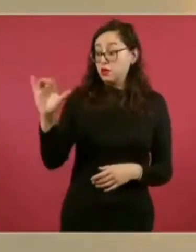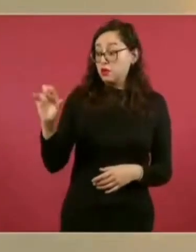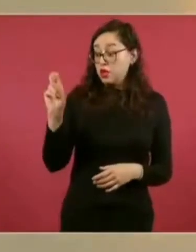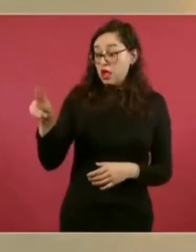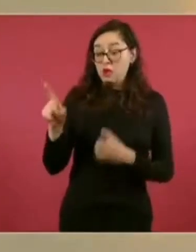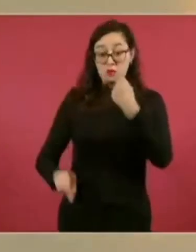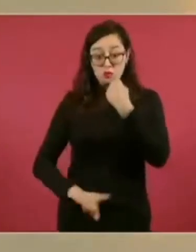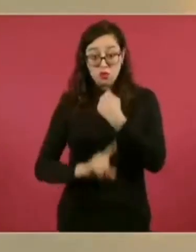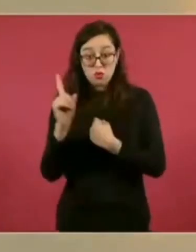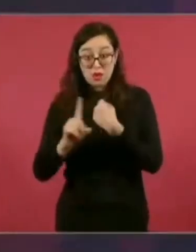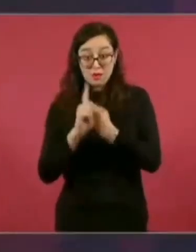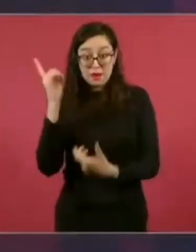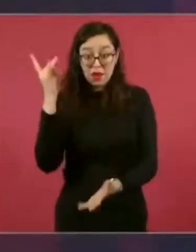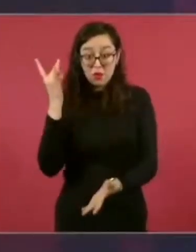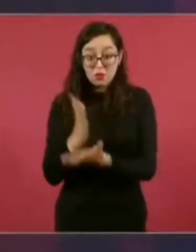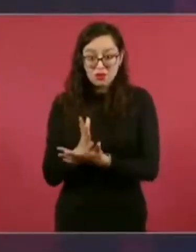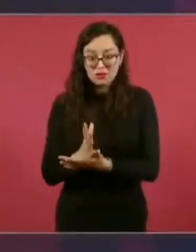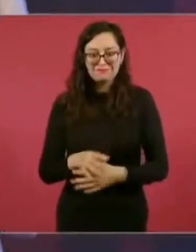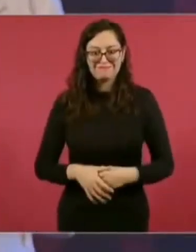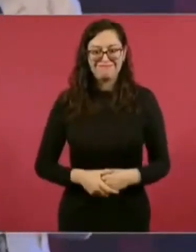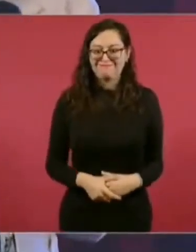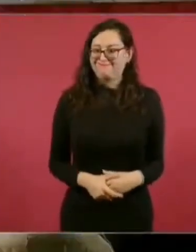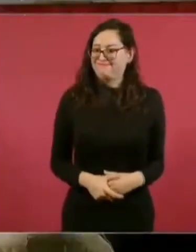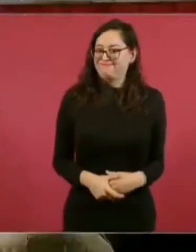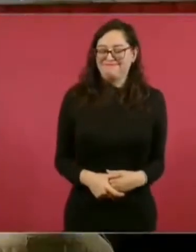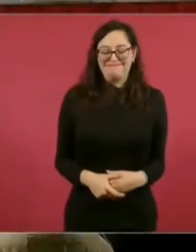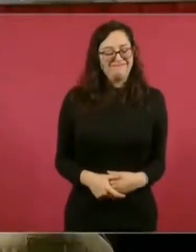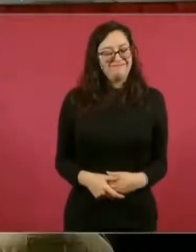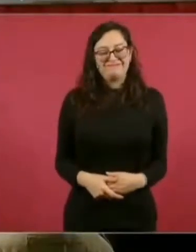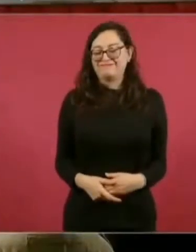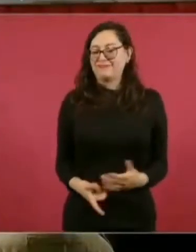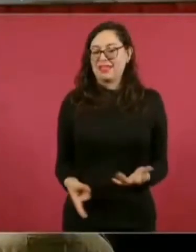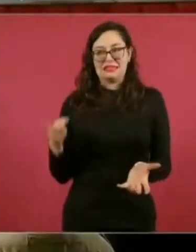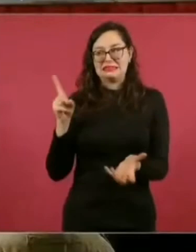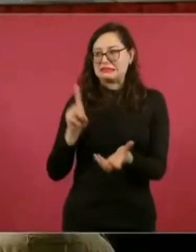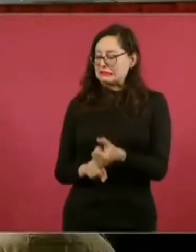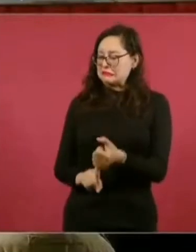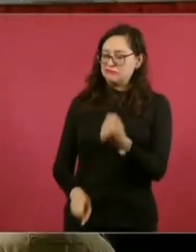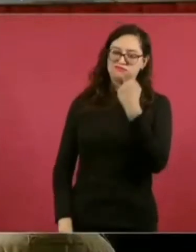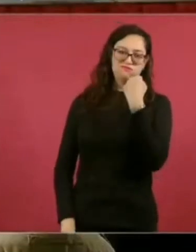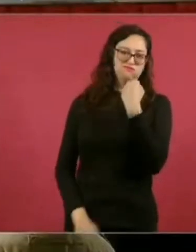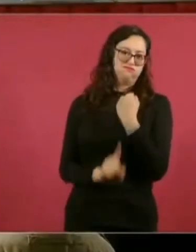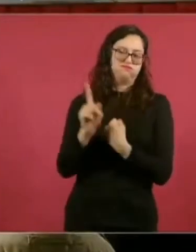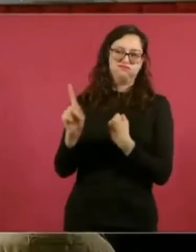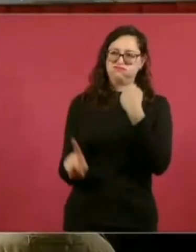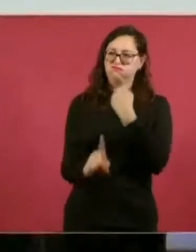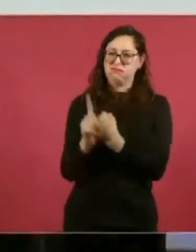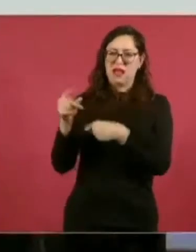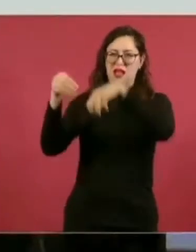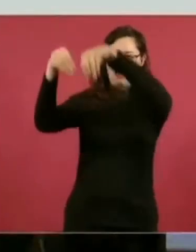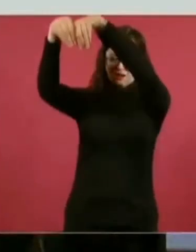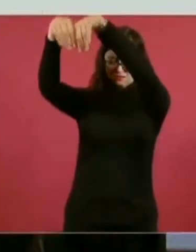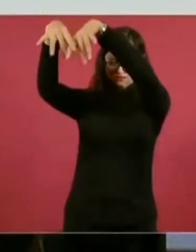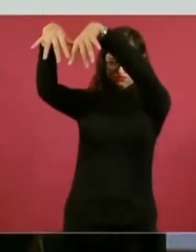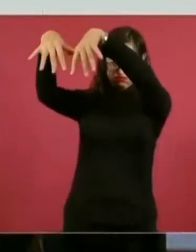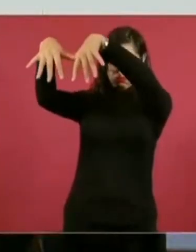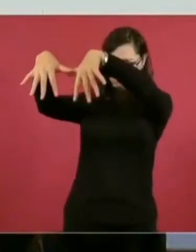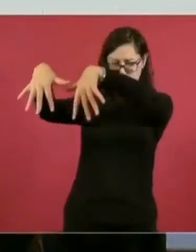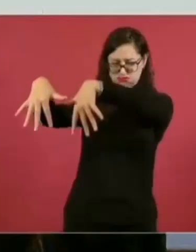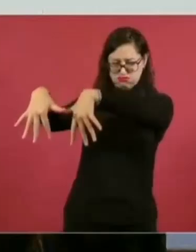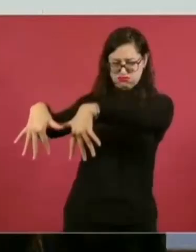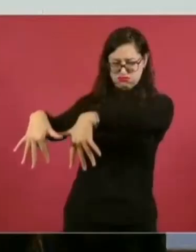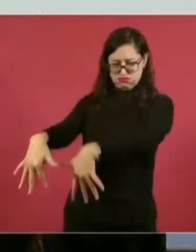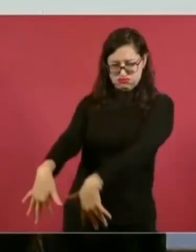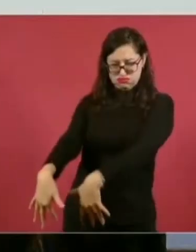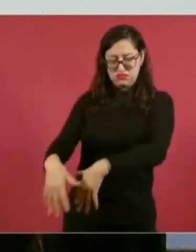La problemática y los vicios que hemos constatado en el Poder Judicial permean todo el sistema. Está